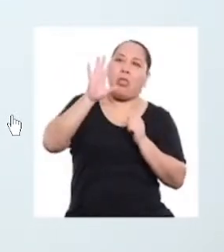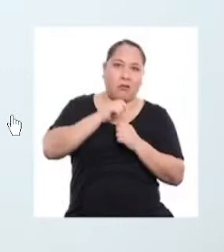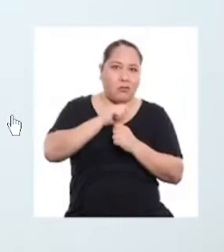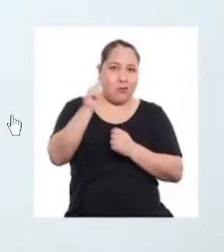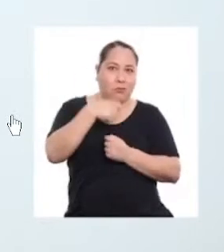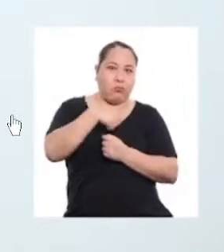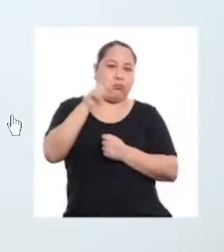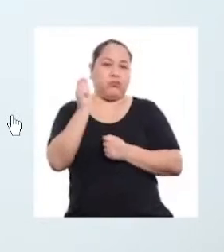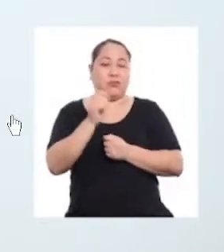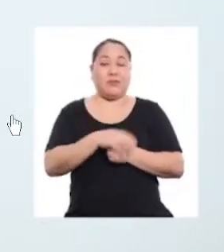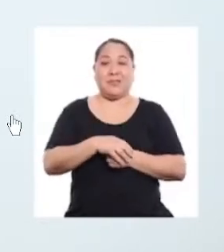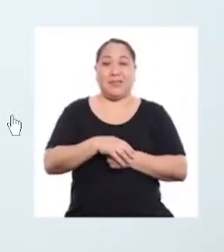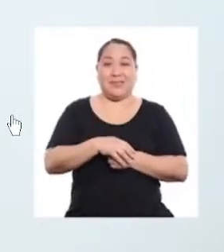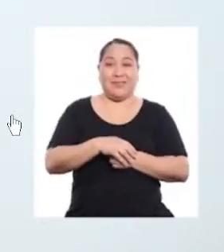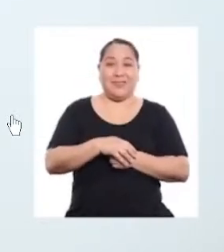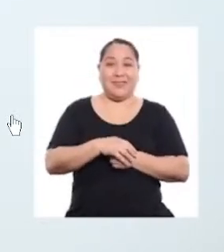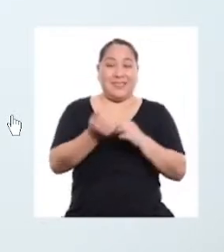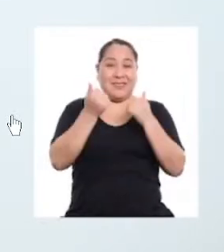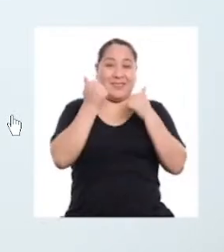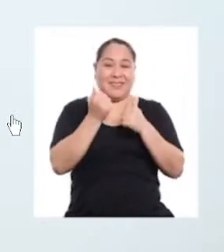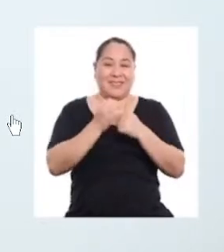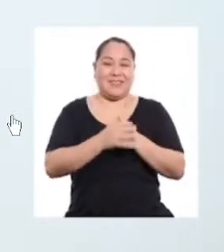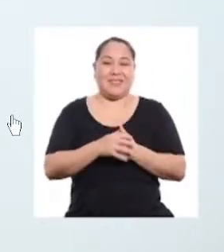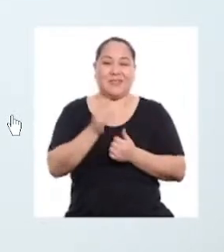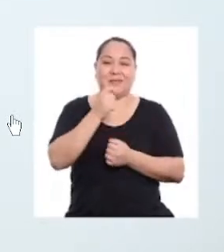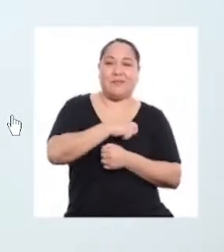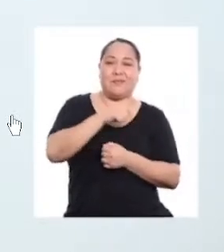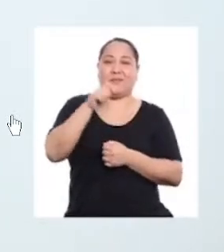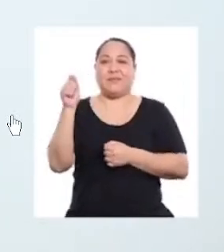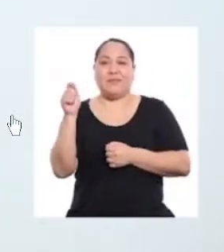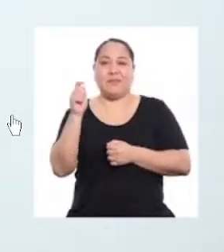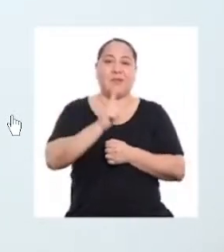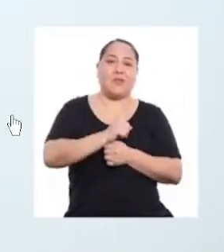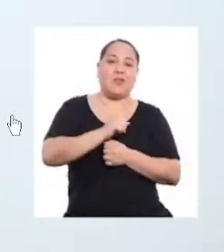Eso. Sigue lanzando el pañuelo. Muy bien. Vamos.